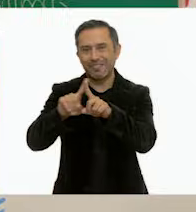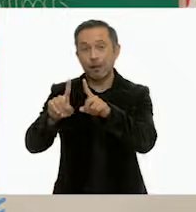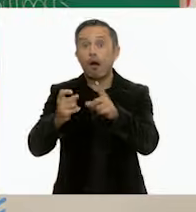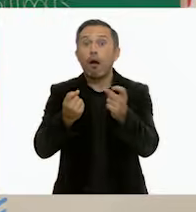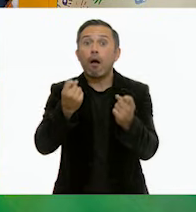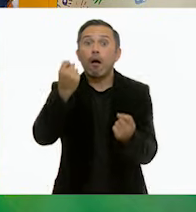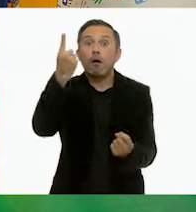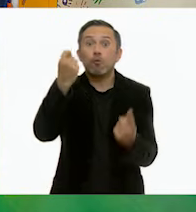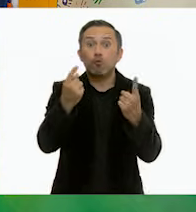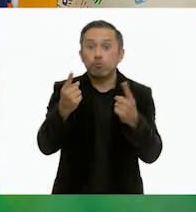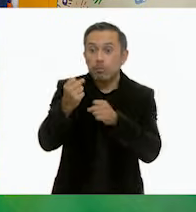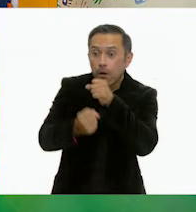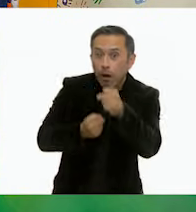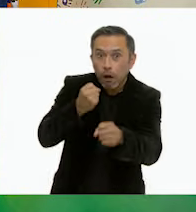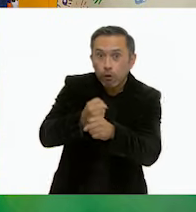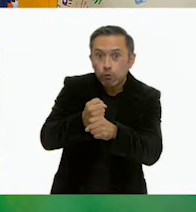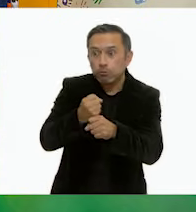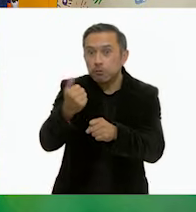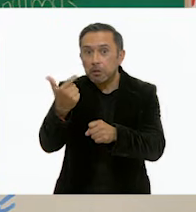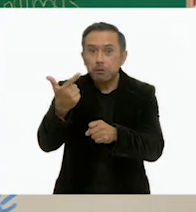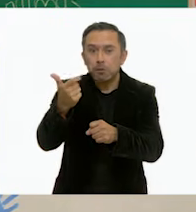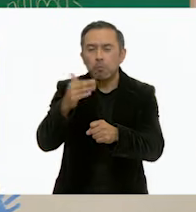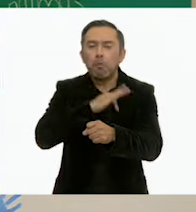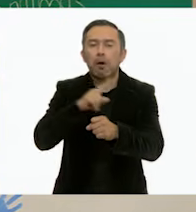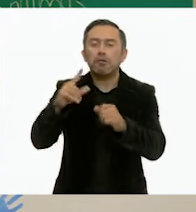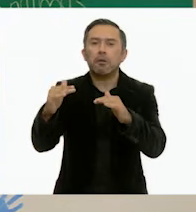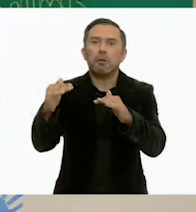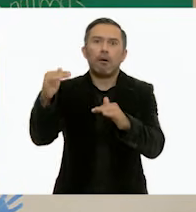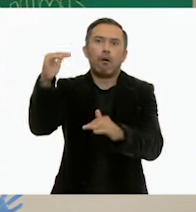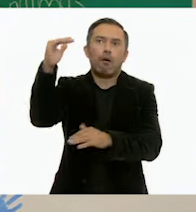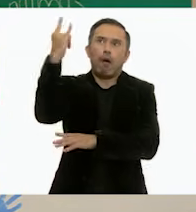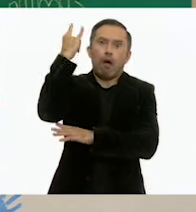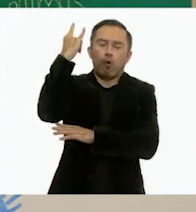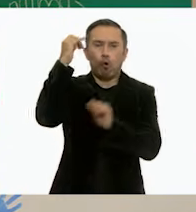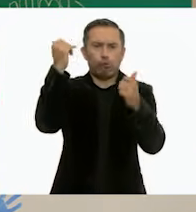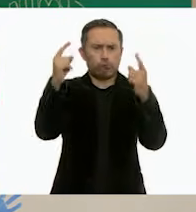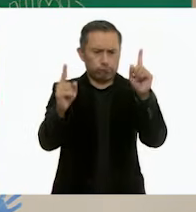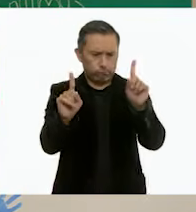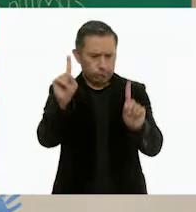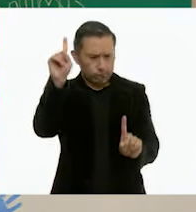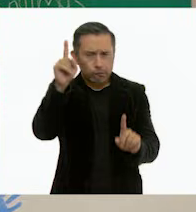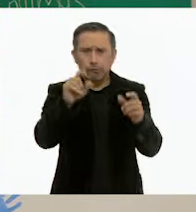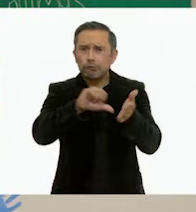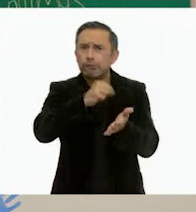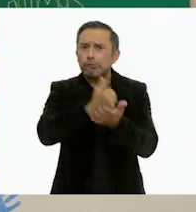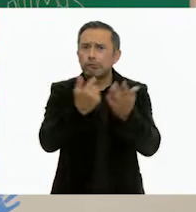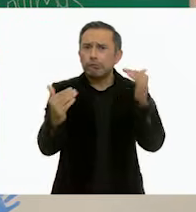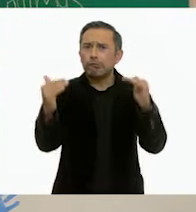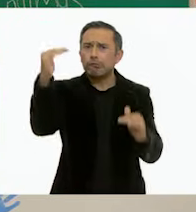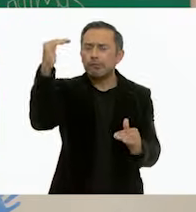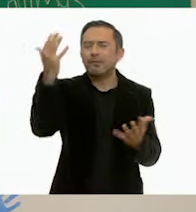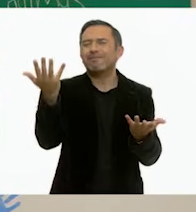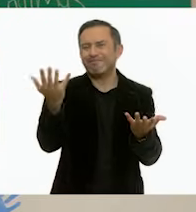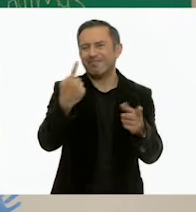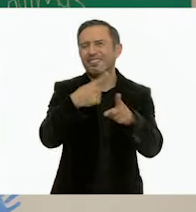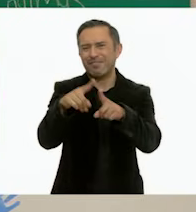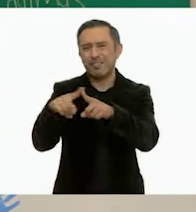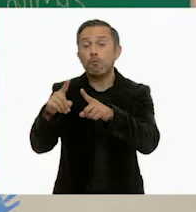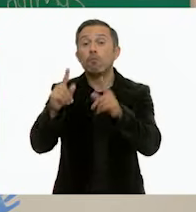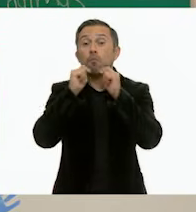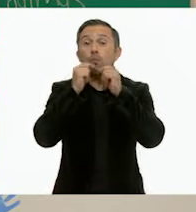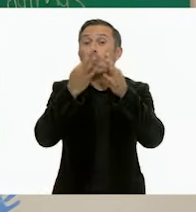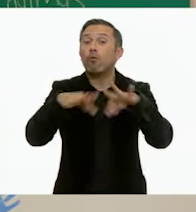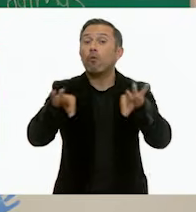muy altos y otros muy bajitos. Pero lo importante es que ustedes aprendan a realizar estas